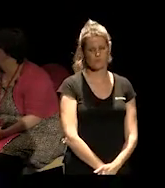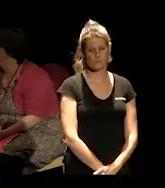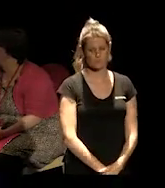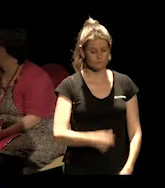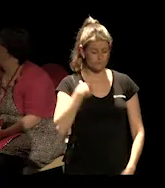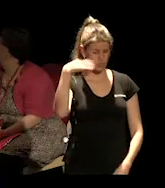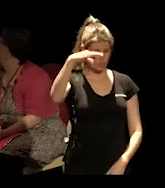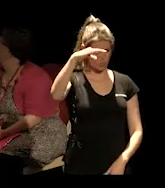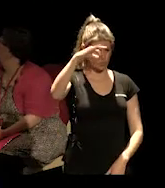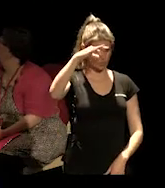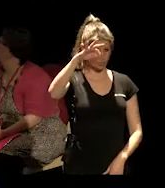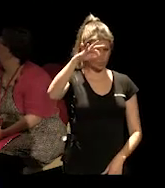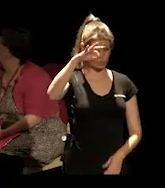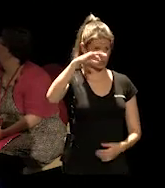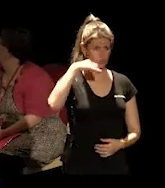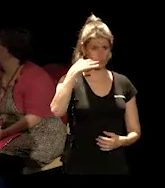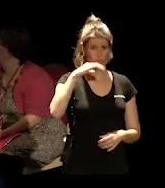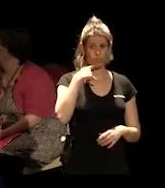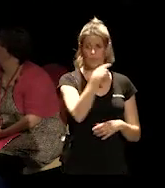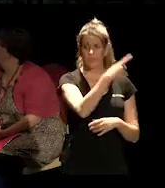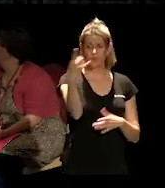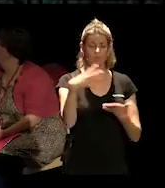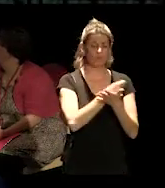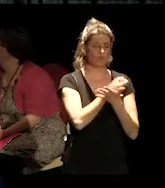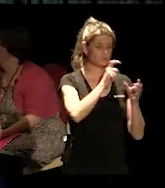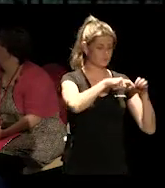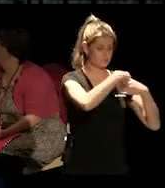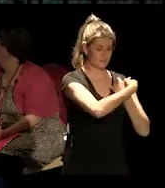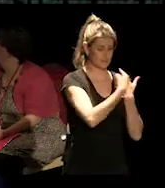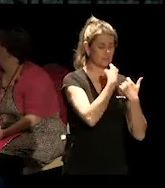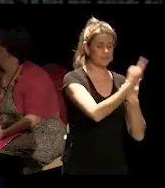Yo lo único que le digo a todos los que participan